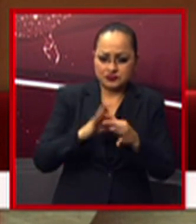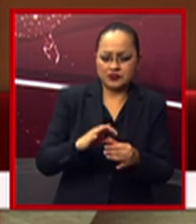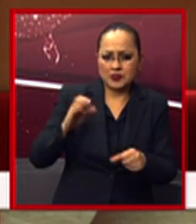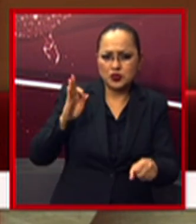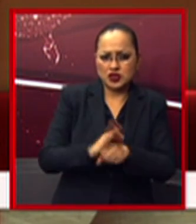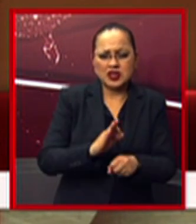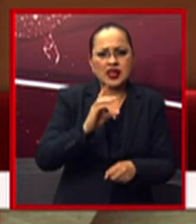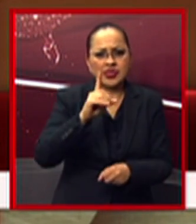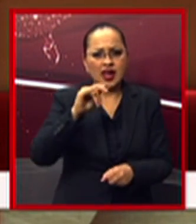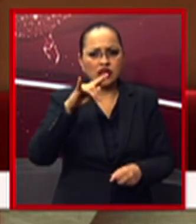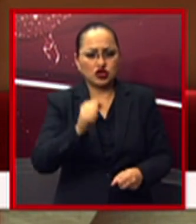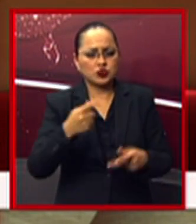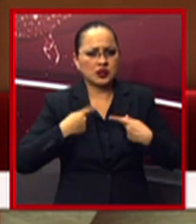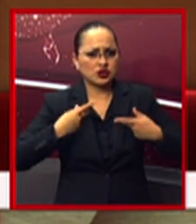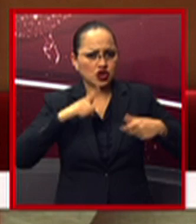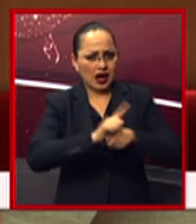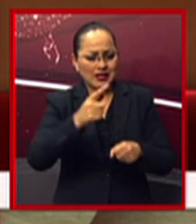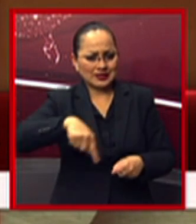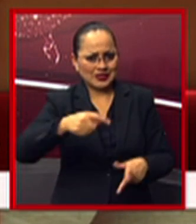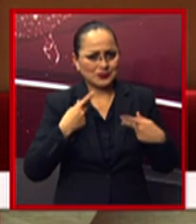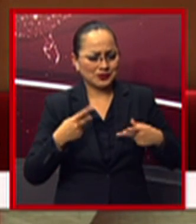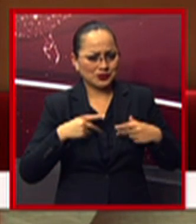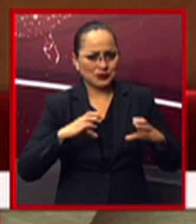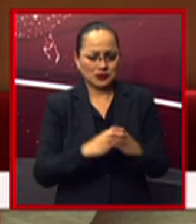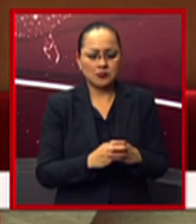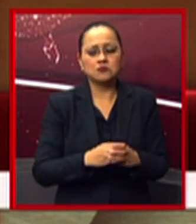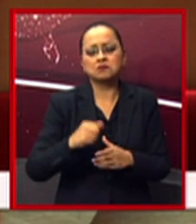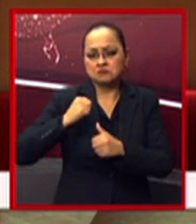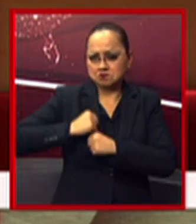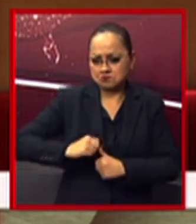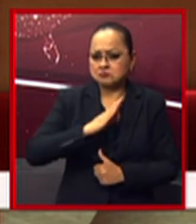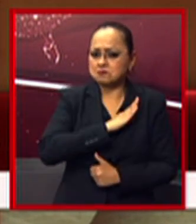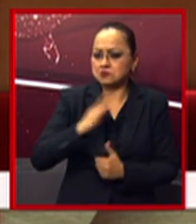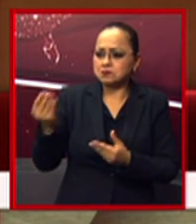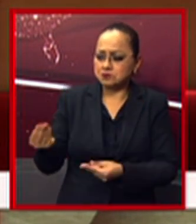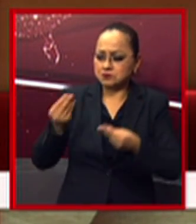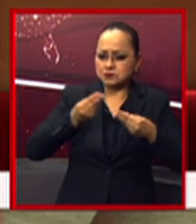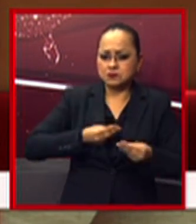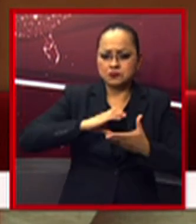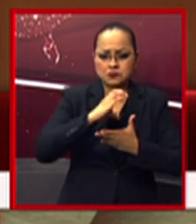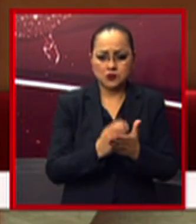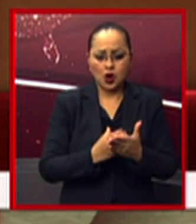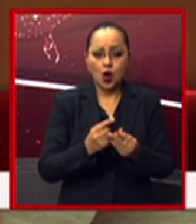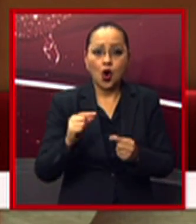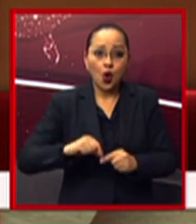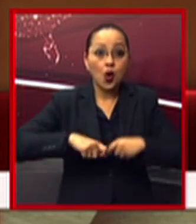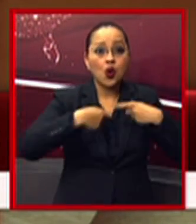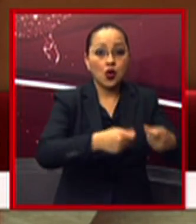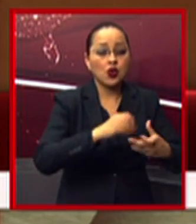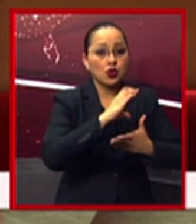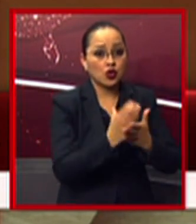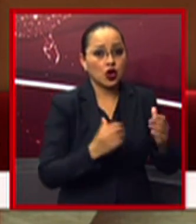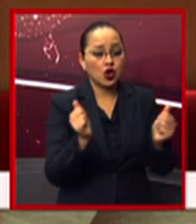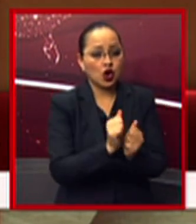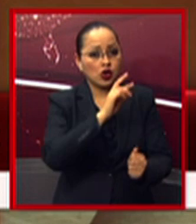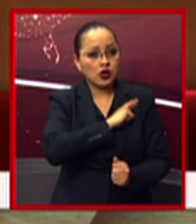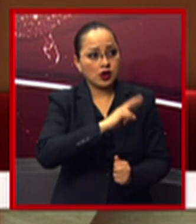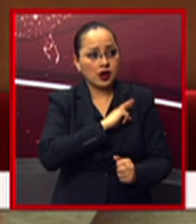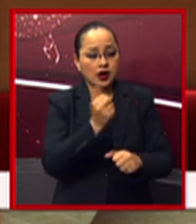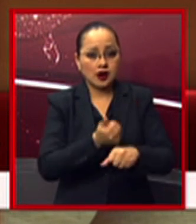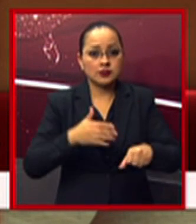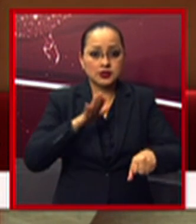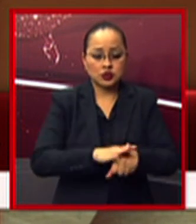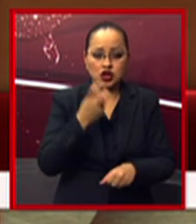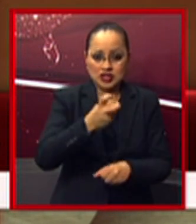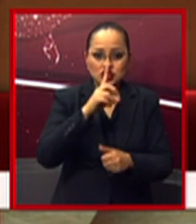personales de los ciudadanos, dado que las autoridades pueden contratar y subcontratar con particulares la administración de